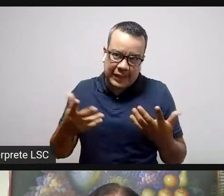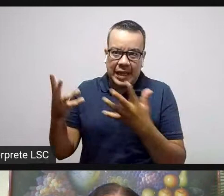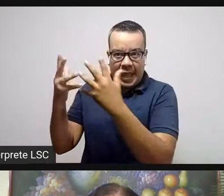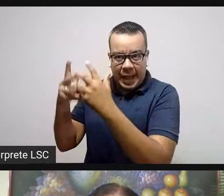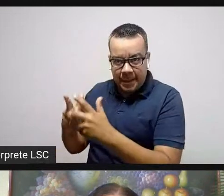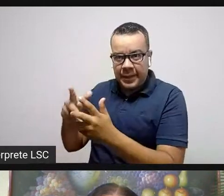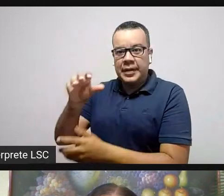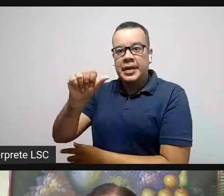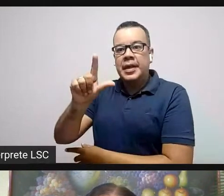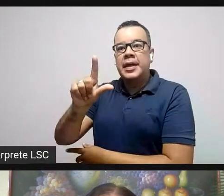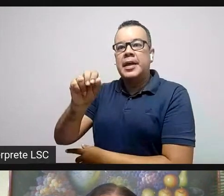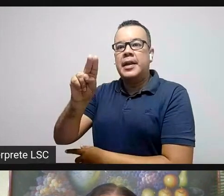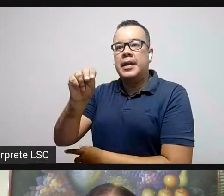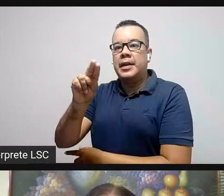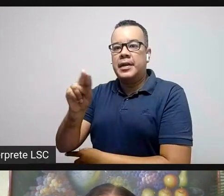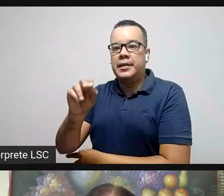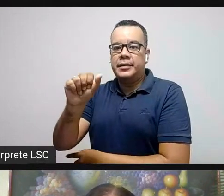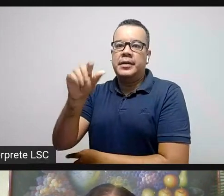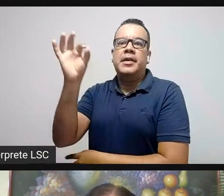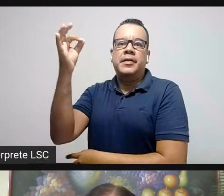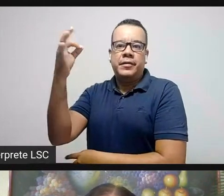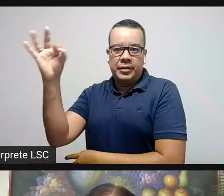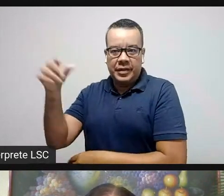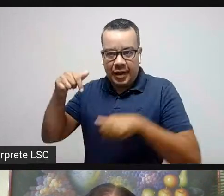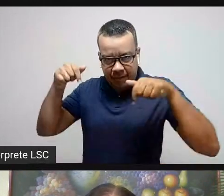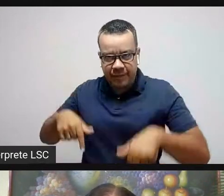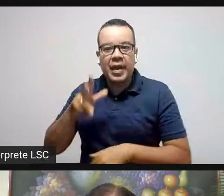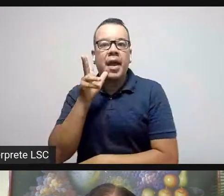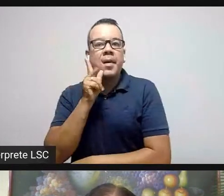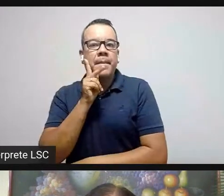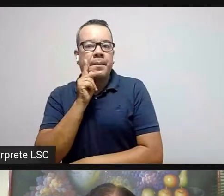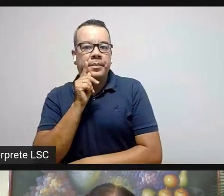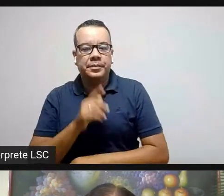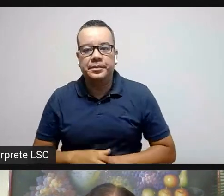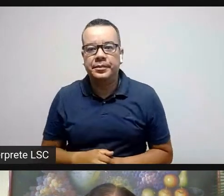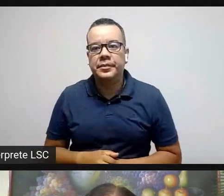de la ciudad de Pereira, desde aquí de la ciudad de Pereira. Un fuerte abrazo.